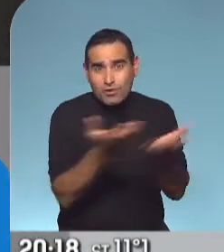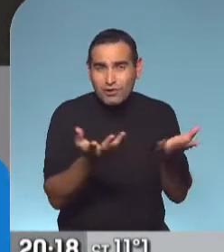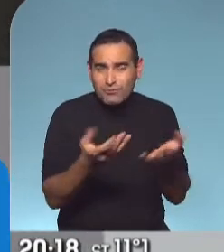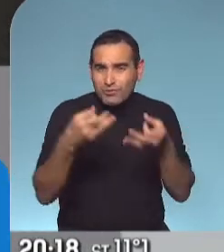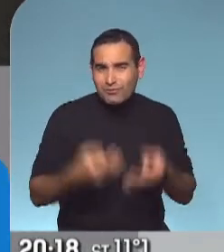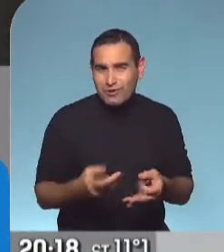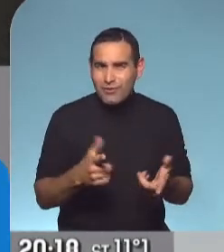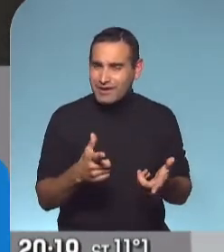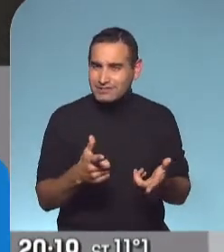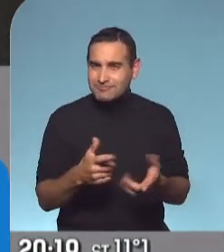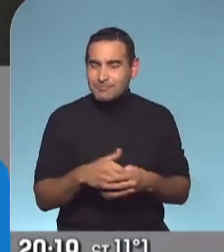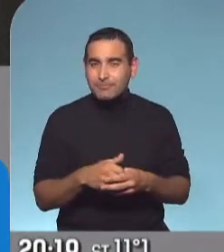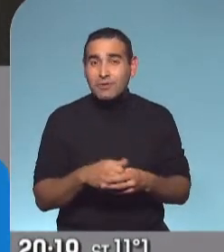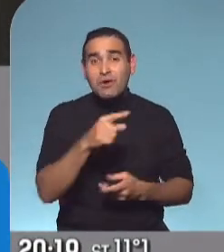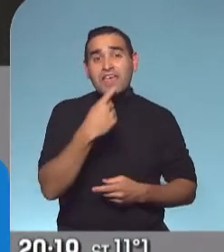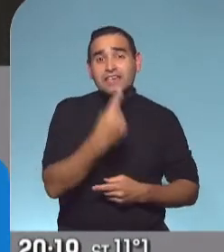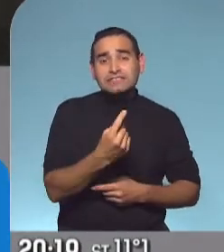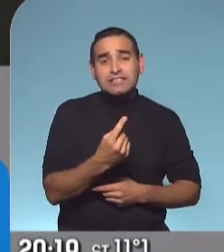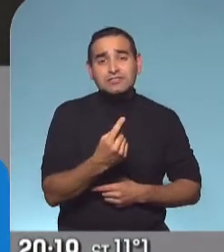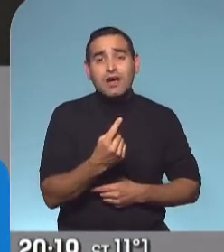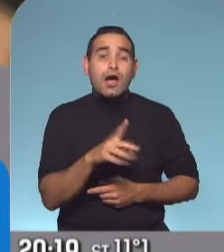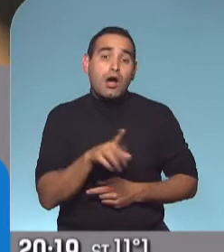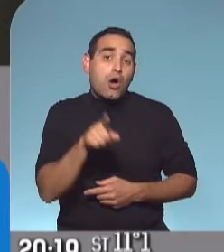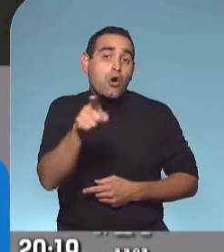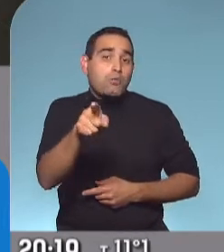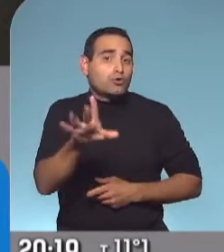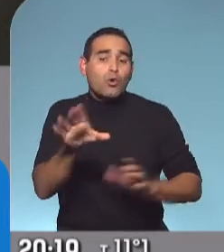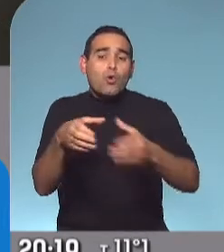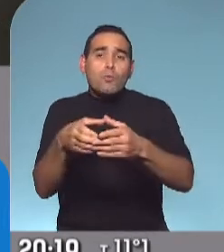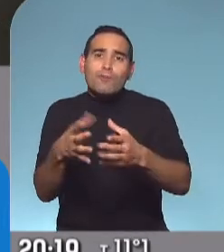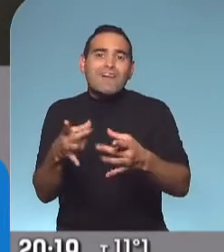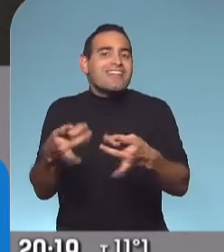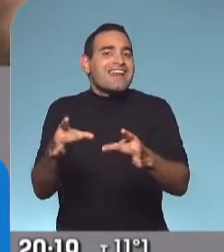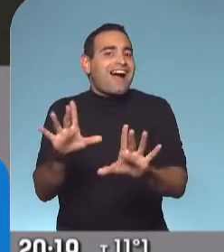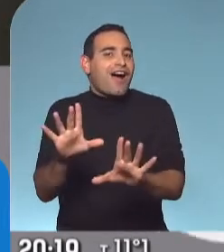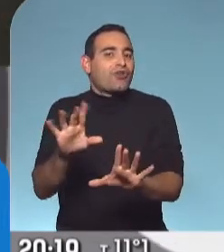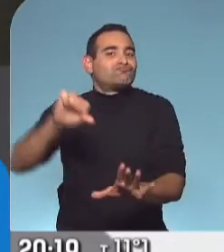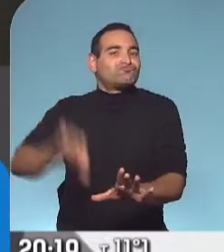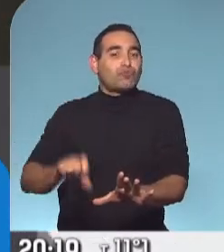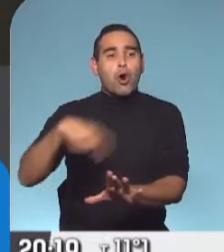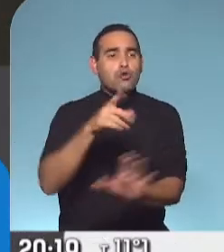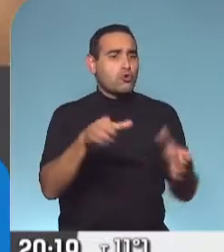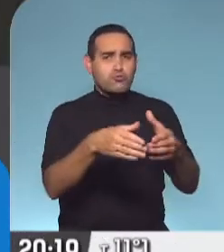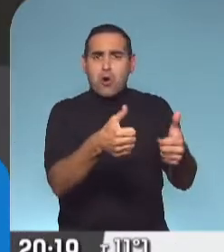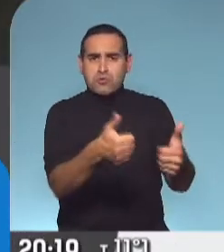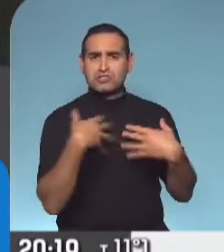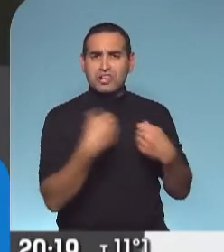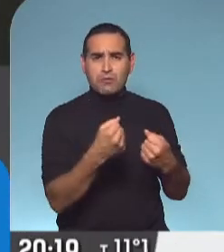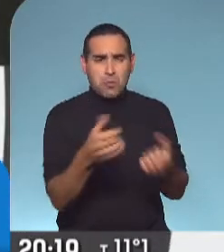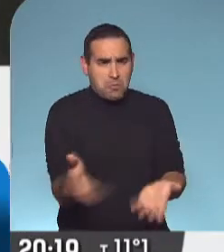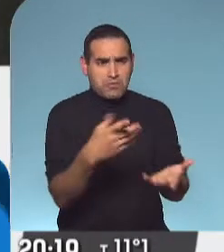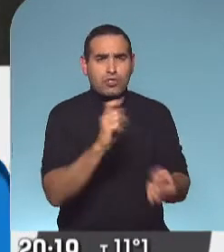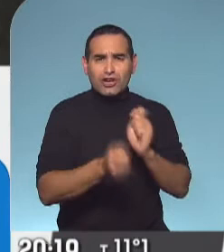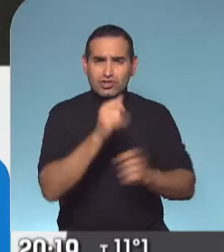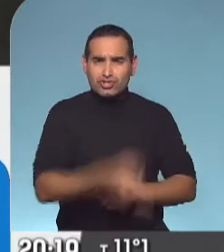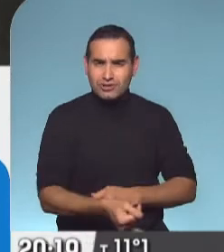inaceptable, al decir que vos sos un grupo de riesgo y los otros no, ¿entendés? No se